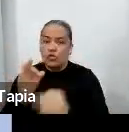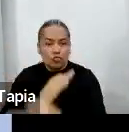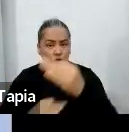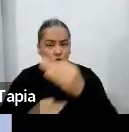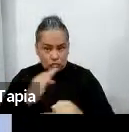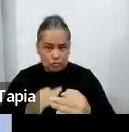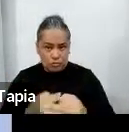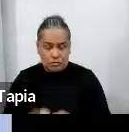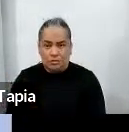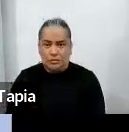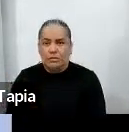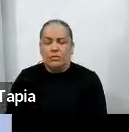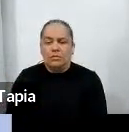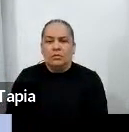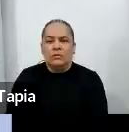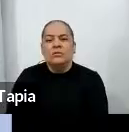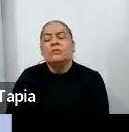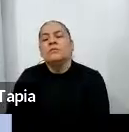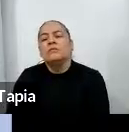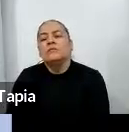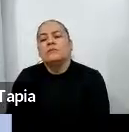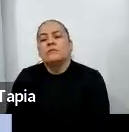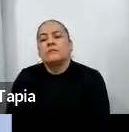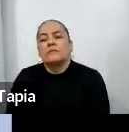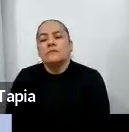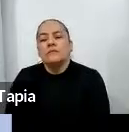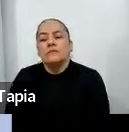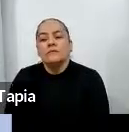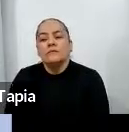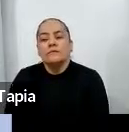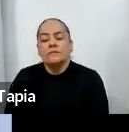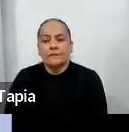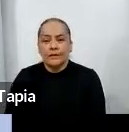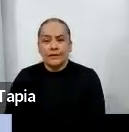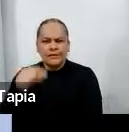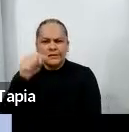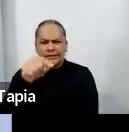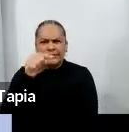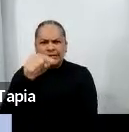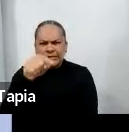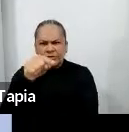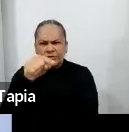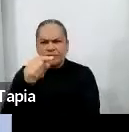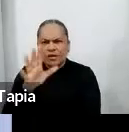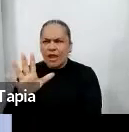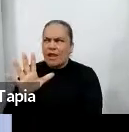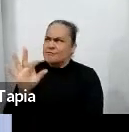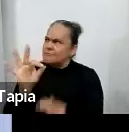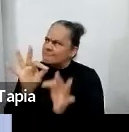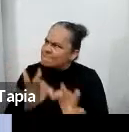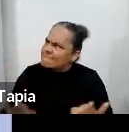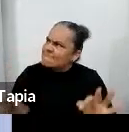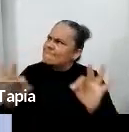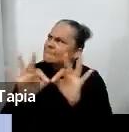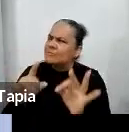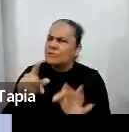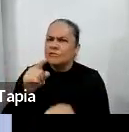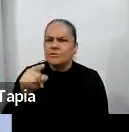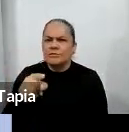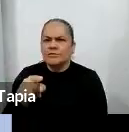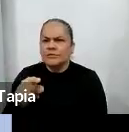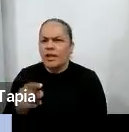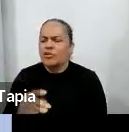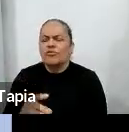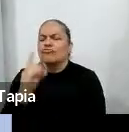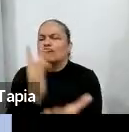para ello, les decía, tenemos que saber que en ocasiones no es solamente el paciente quien